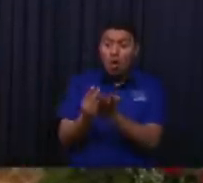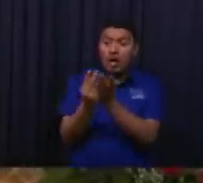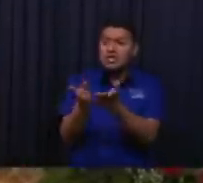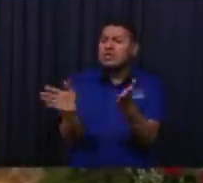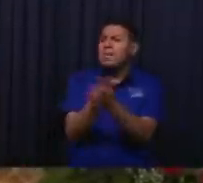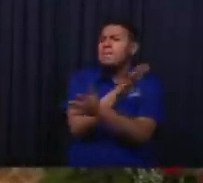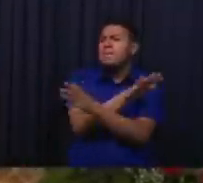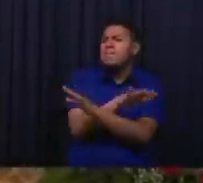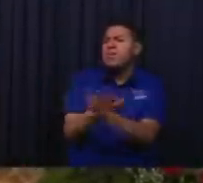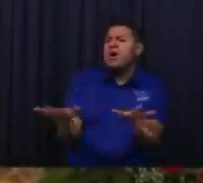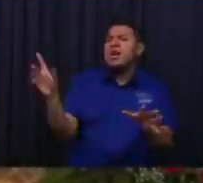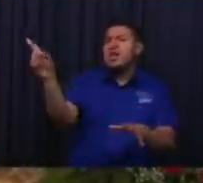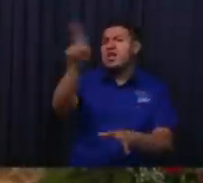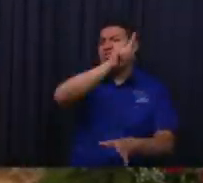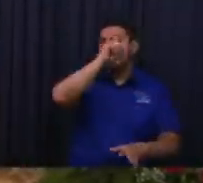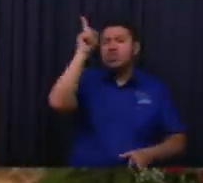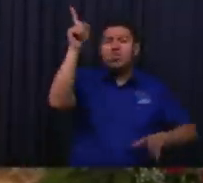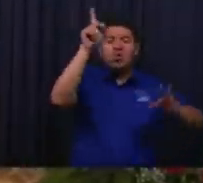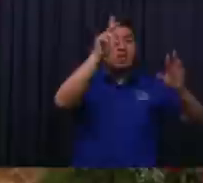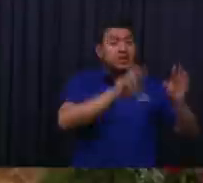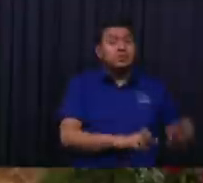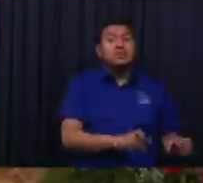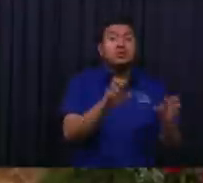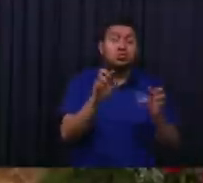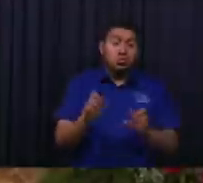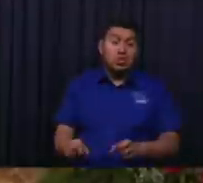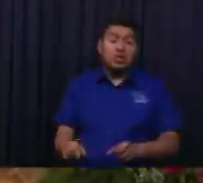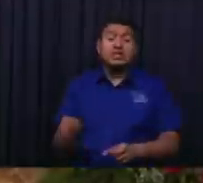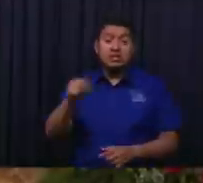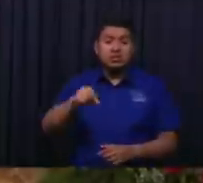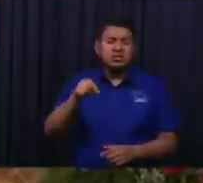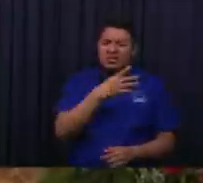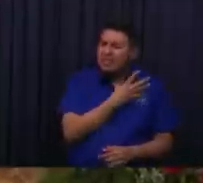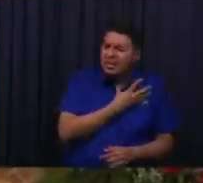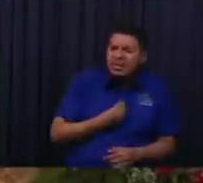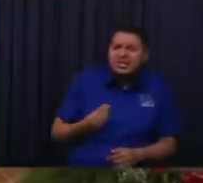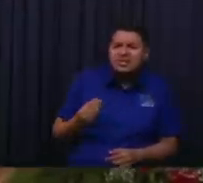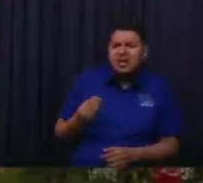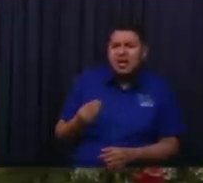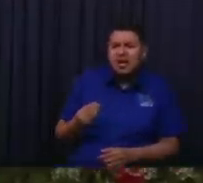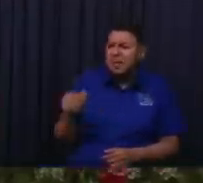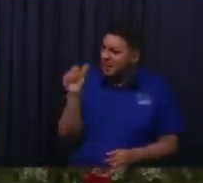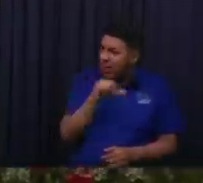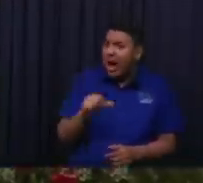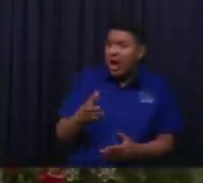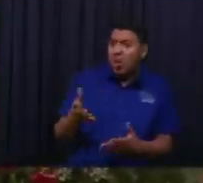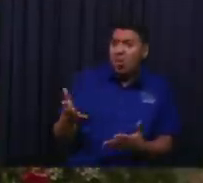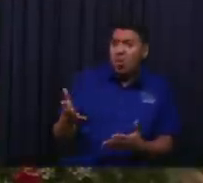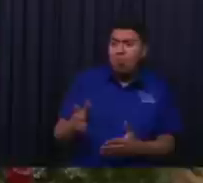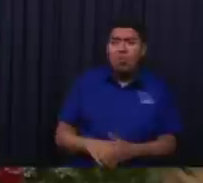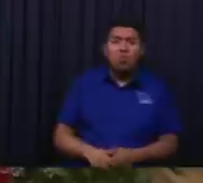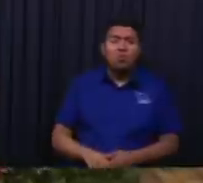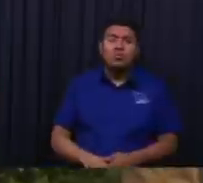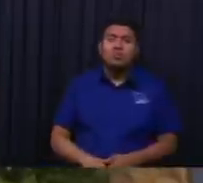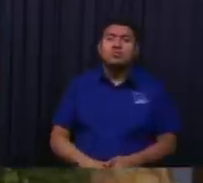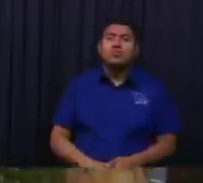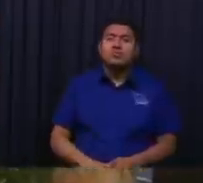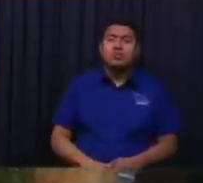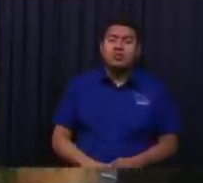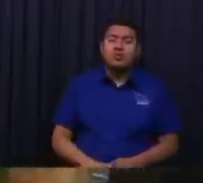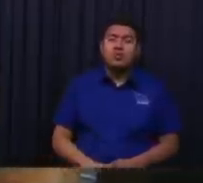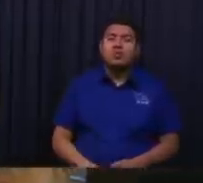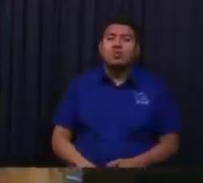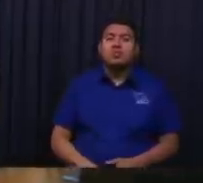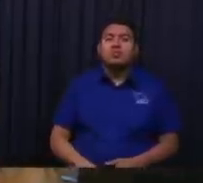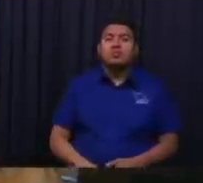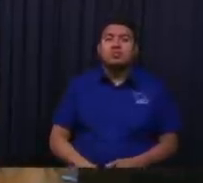Es una gran tragedia, hermano. Es una gran tragedia, como esos grandes tsunamis que mataron